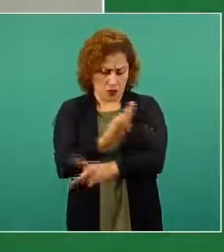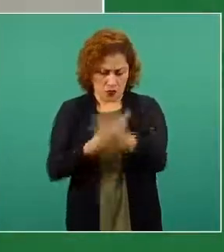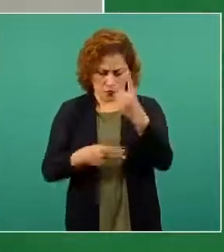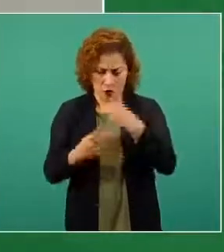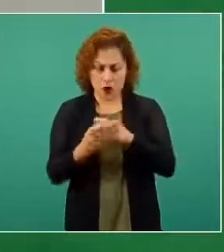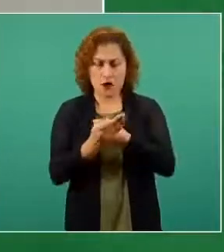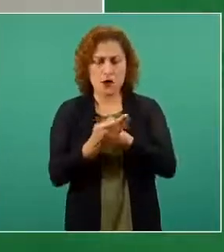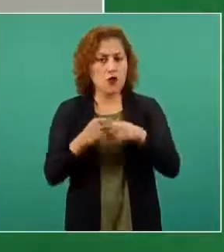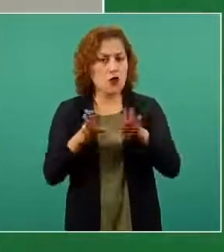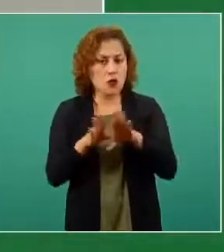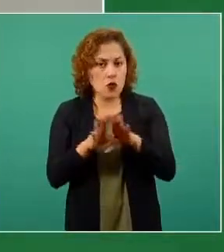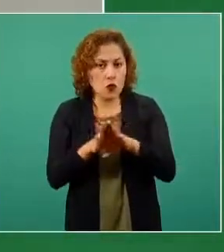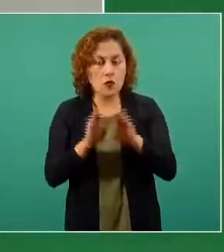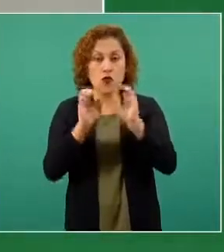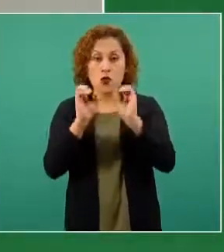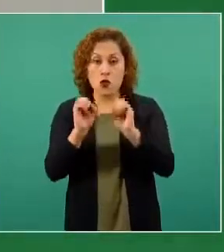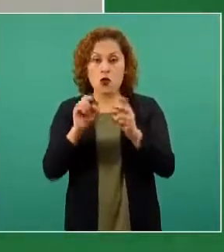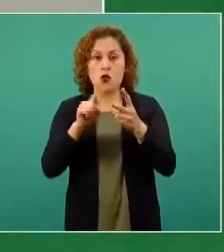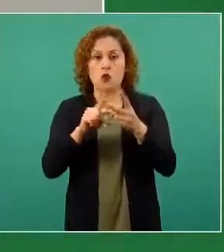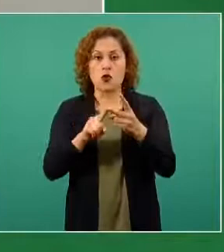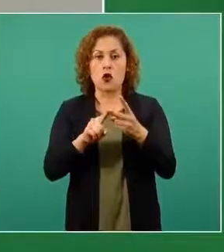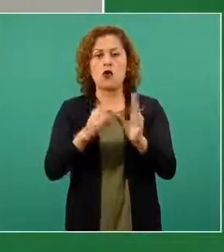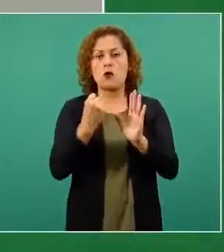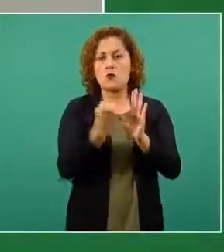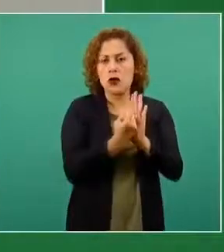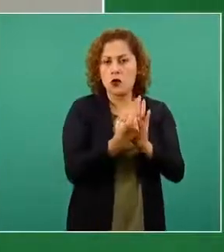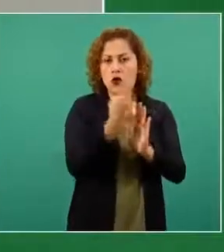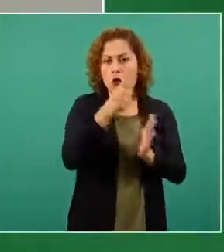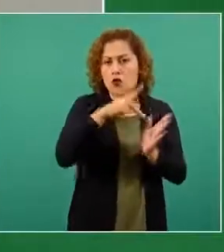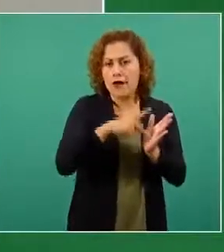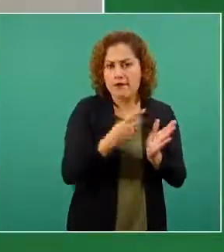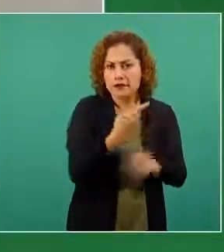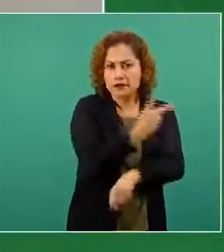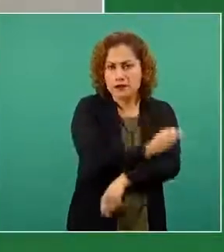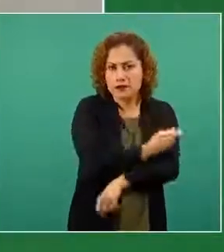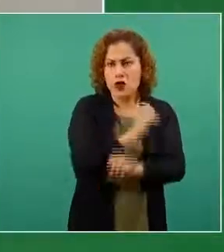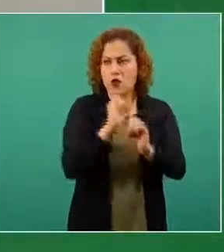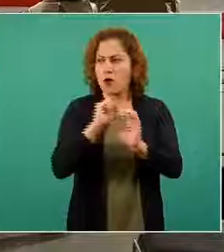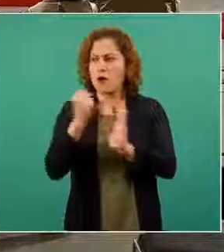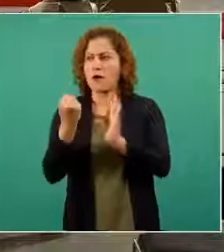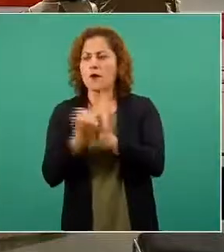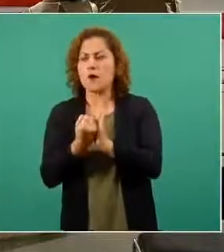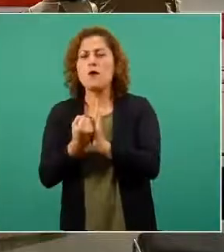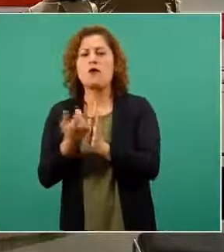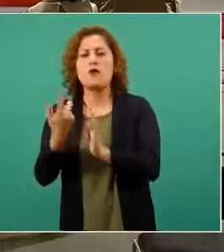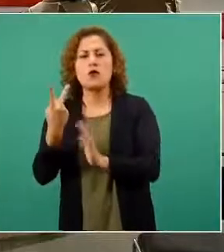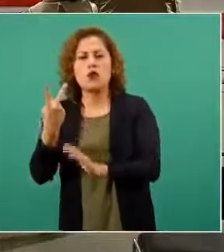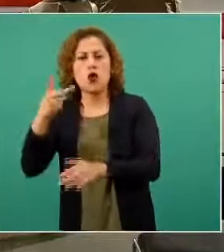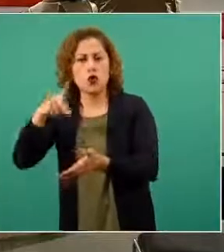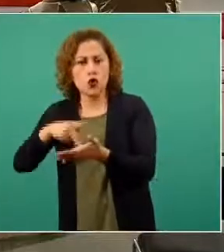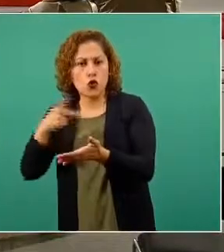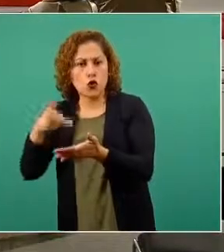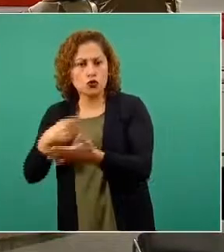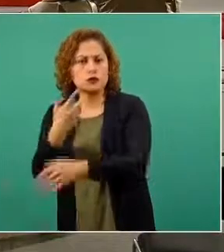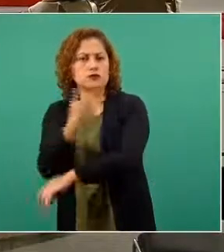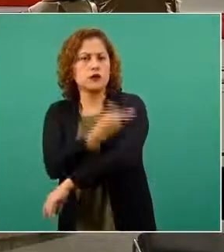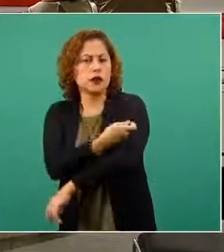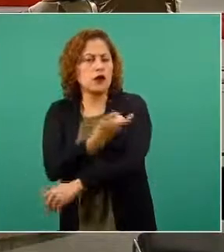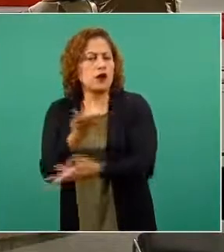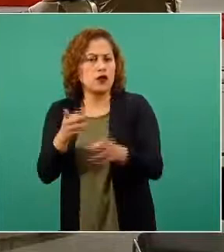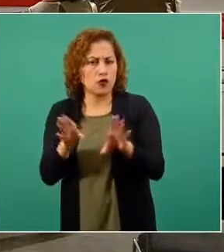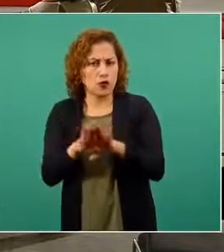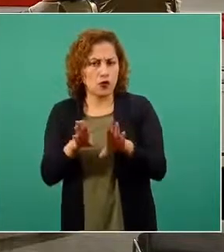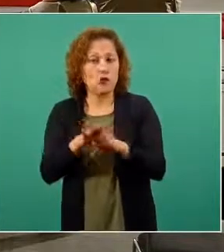ejemplo, cuáles son vacunas de 2 dosis, cuál es la única vacuna de 1 dosis, cuando son de 2 dosis, cuál es la temporalidad del